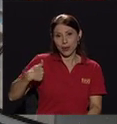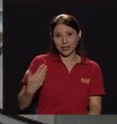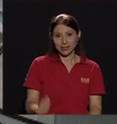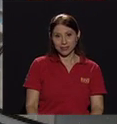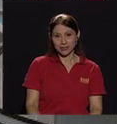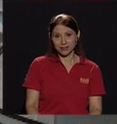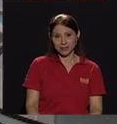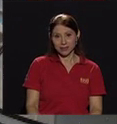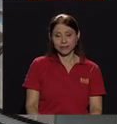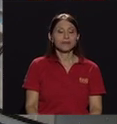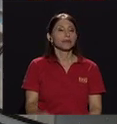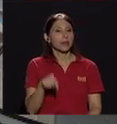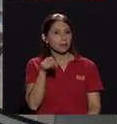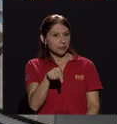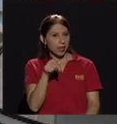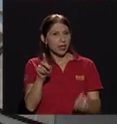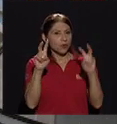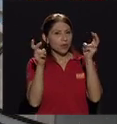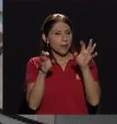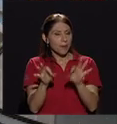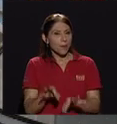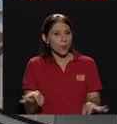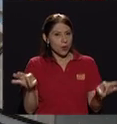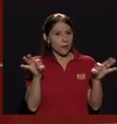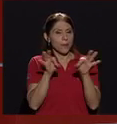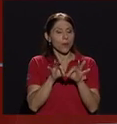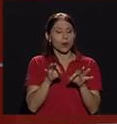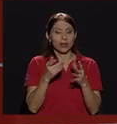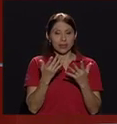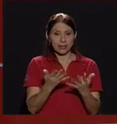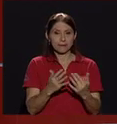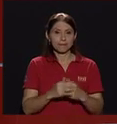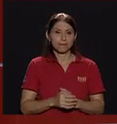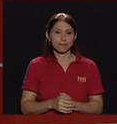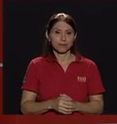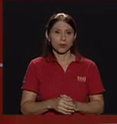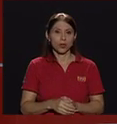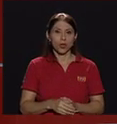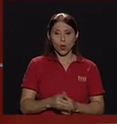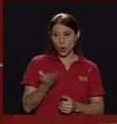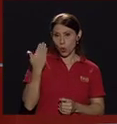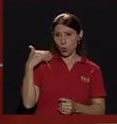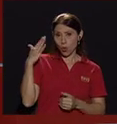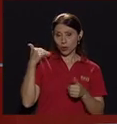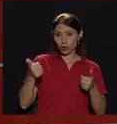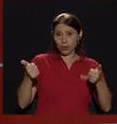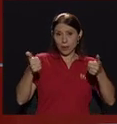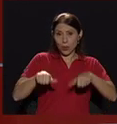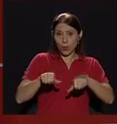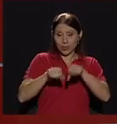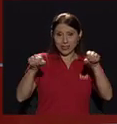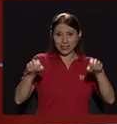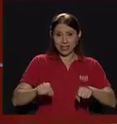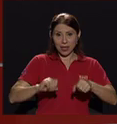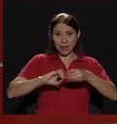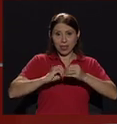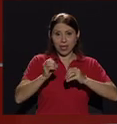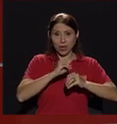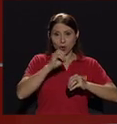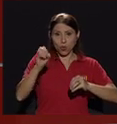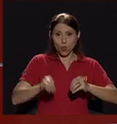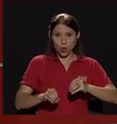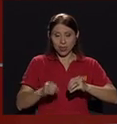un tema muy importante que hay que resaltar. Tanto cuando se aprobó el sistema de cuota en